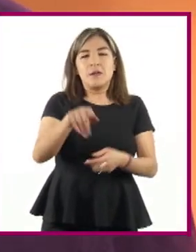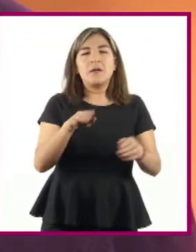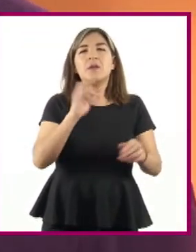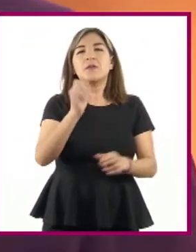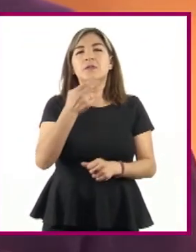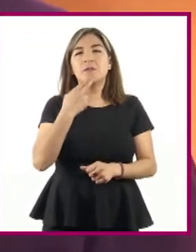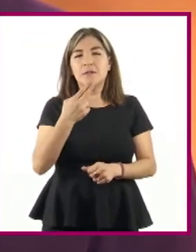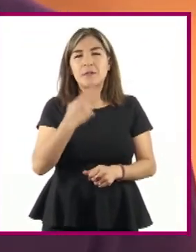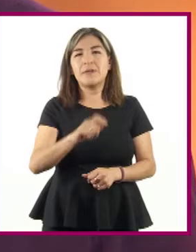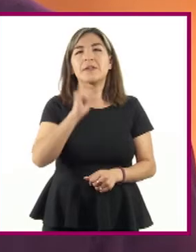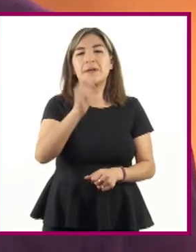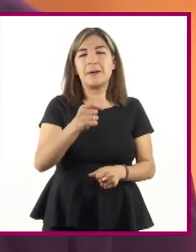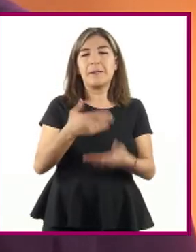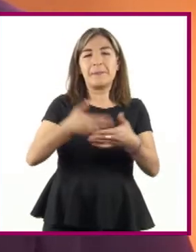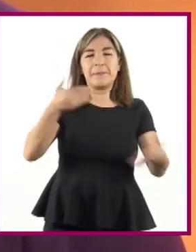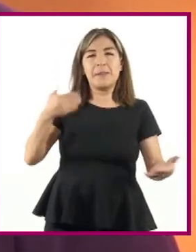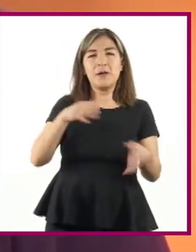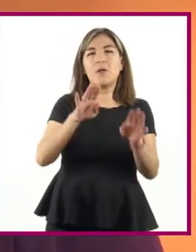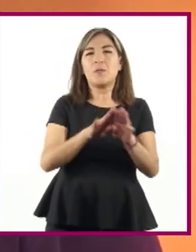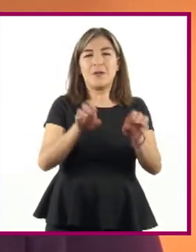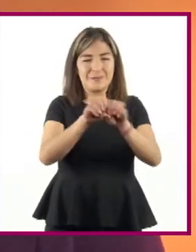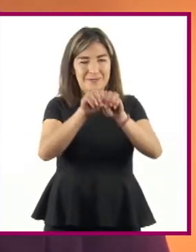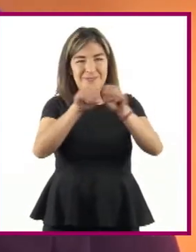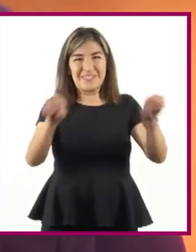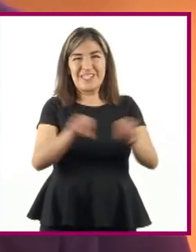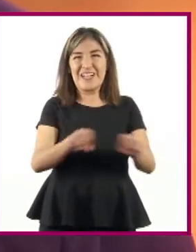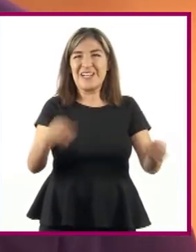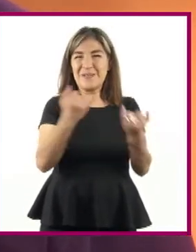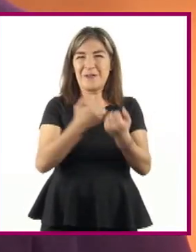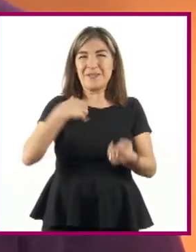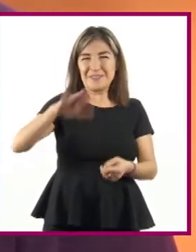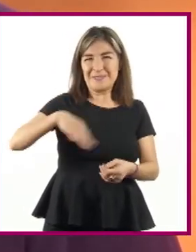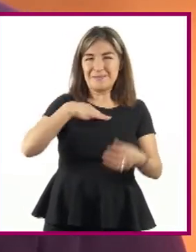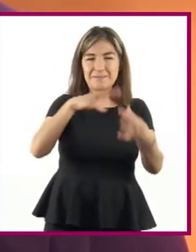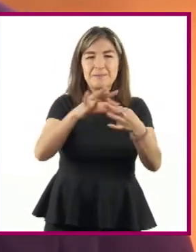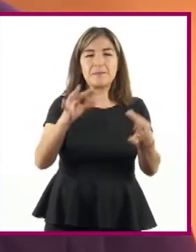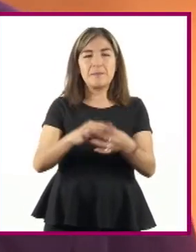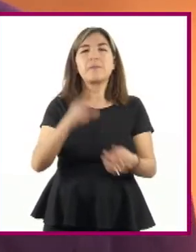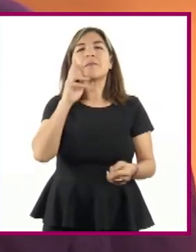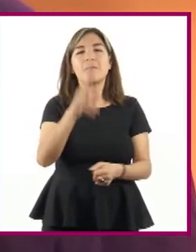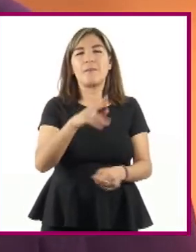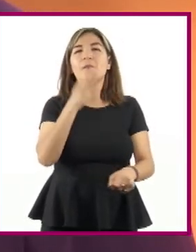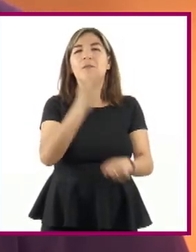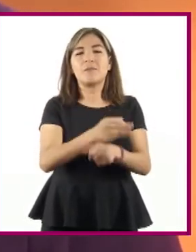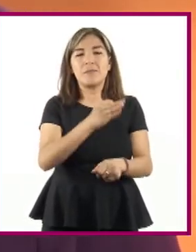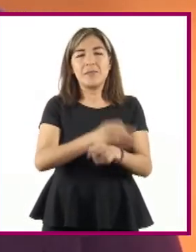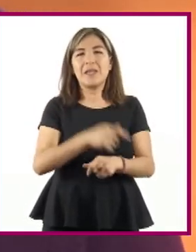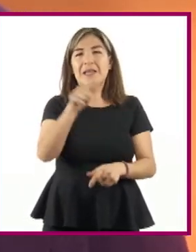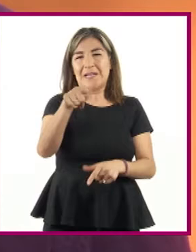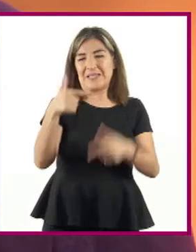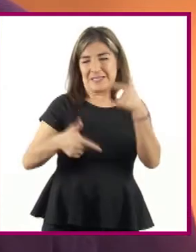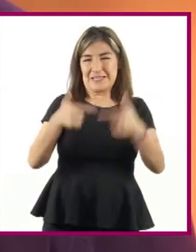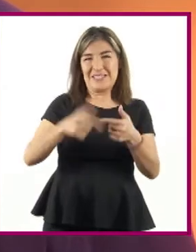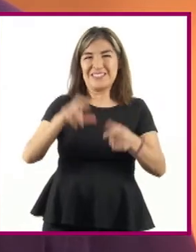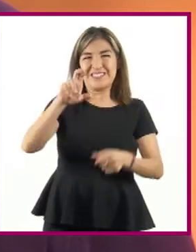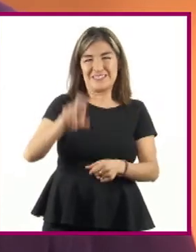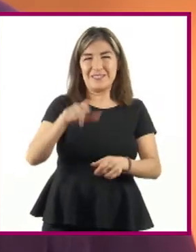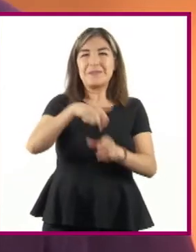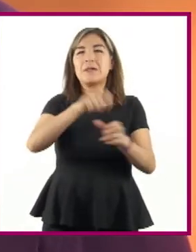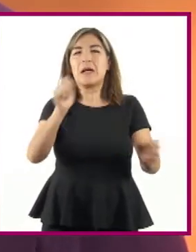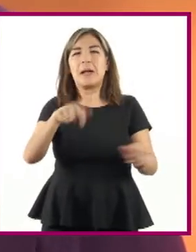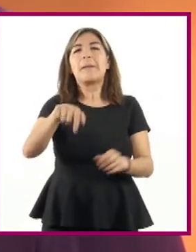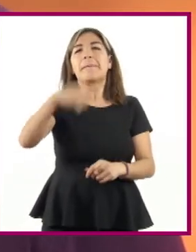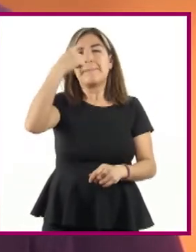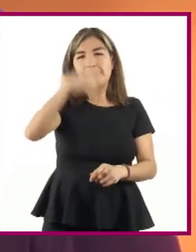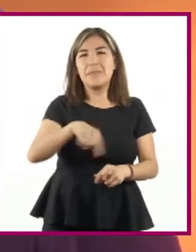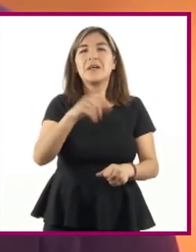recurso que retoma el principio de la vara de los Acajay. ¿Qué te parece si comenzamos con la leche condensada y así calculamos